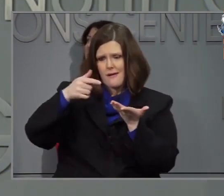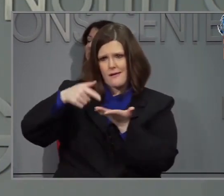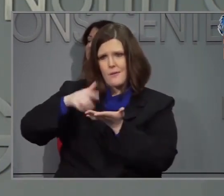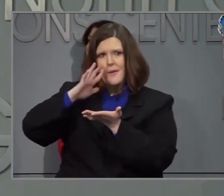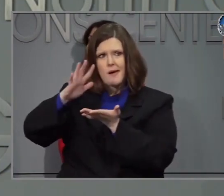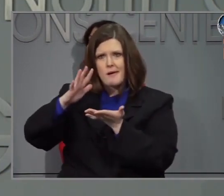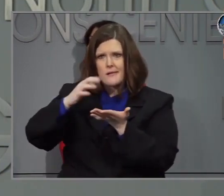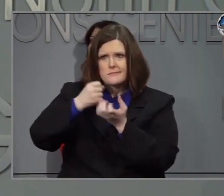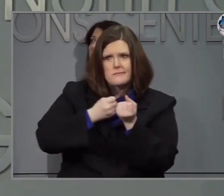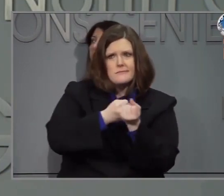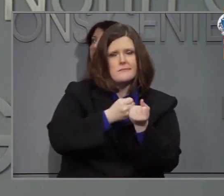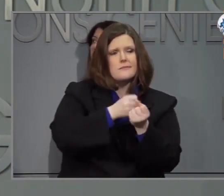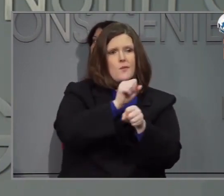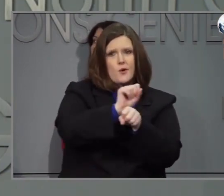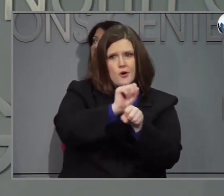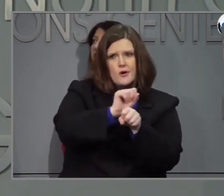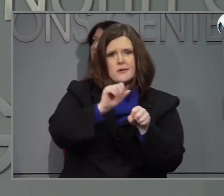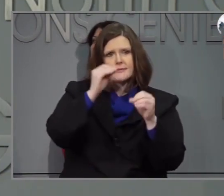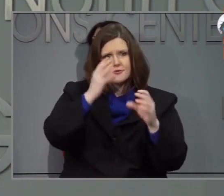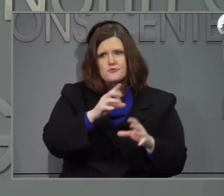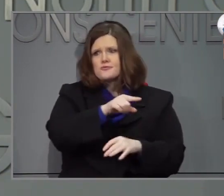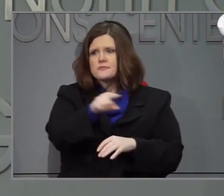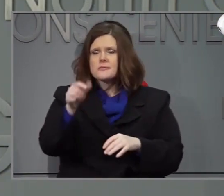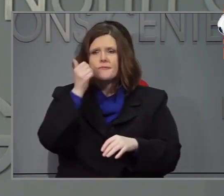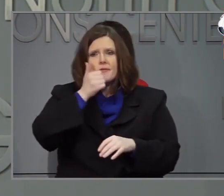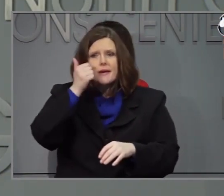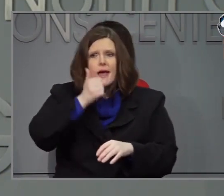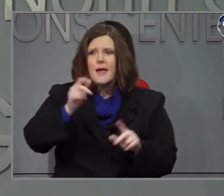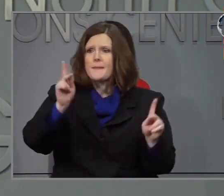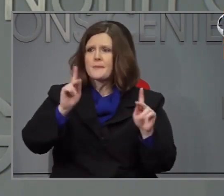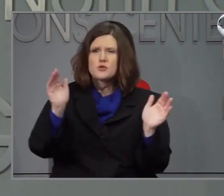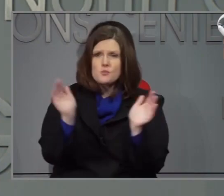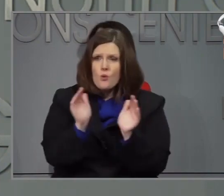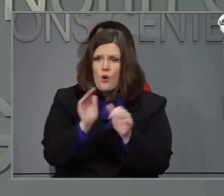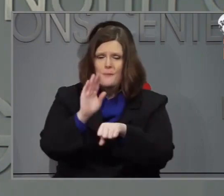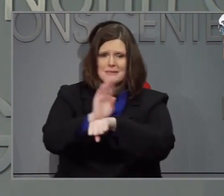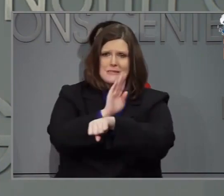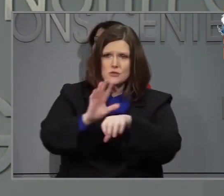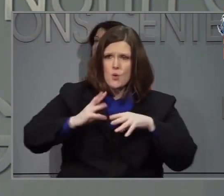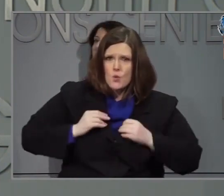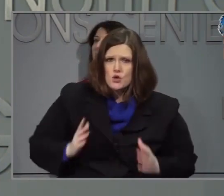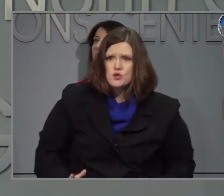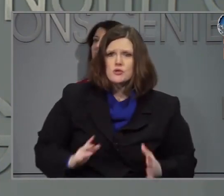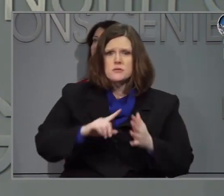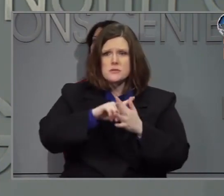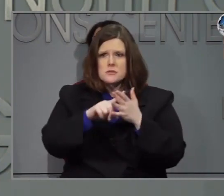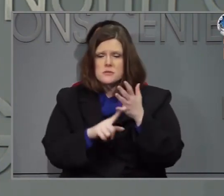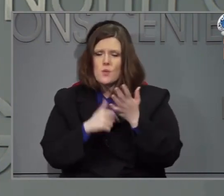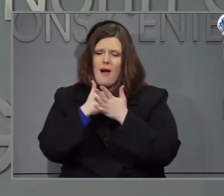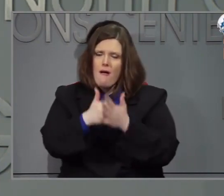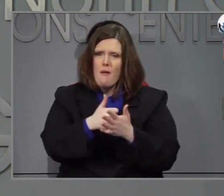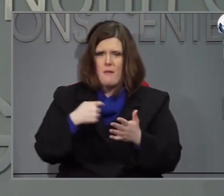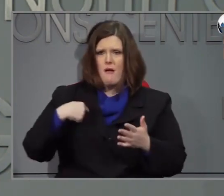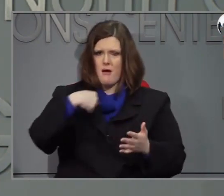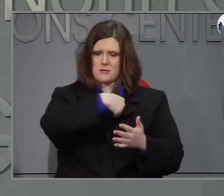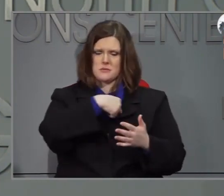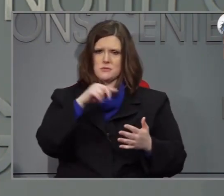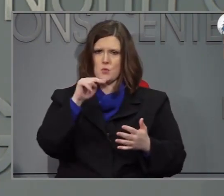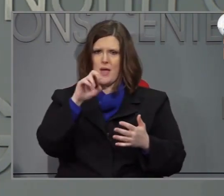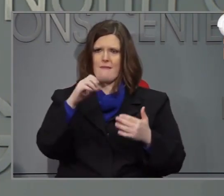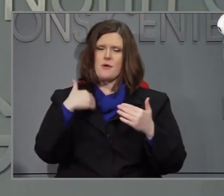va a ayudar a nuestros trabajadores a la gente de todos los días a los negocios pequeños y también nos